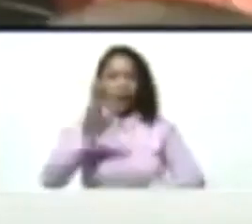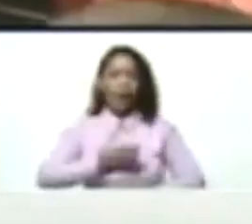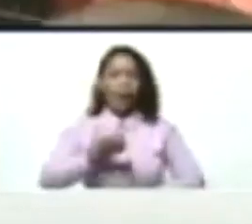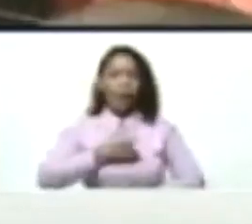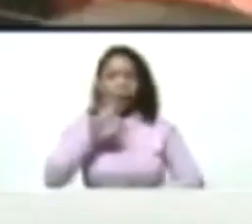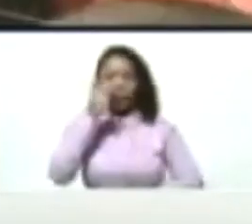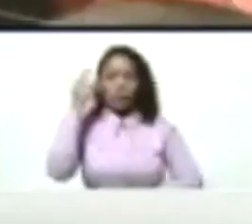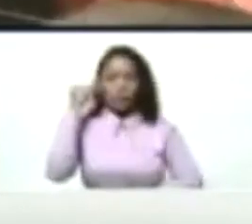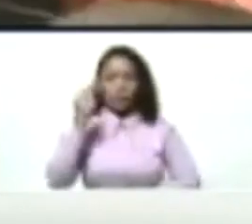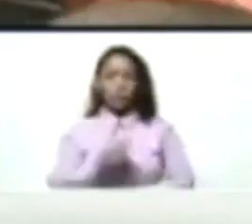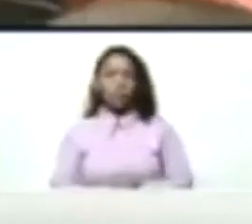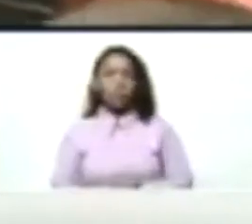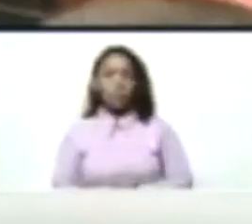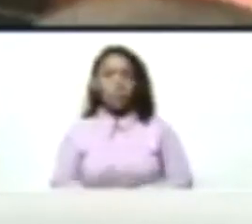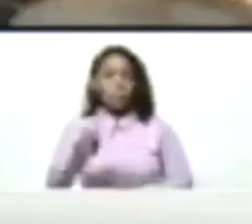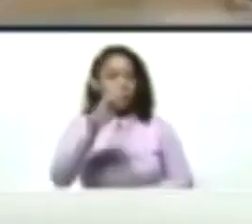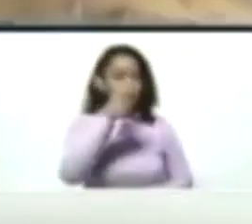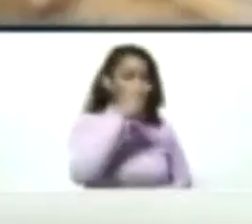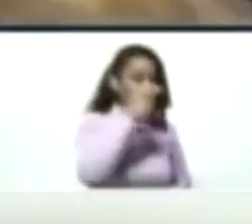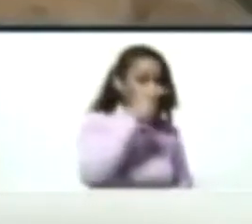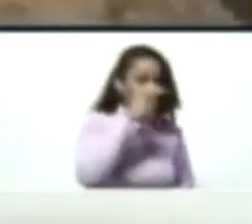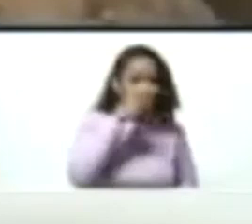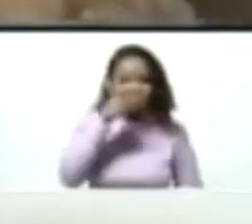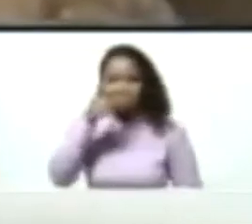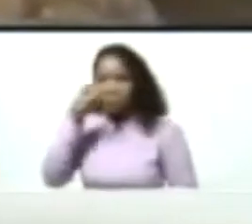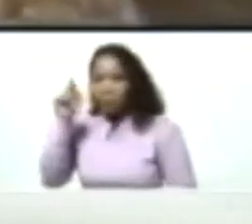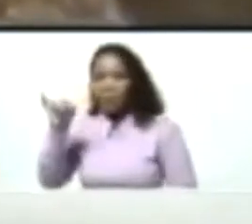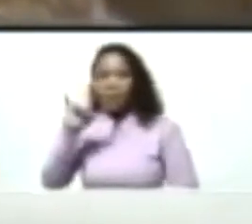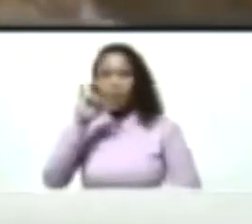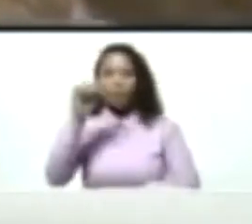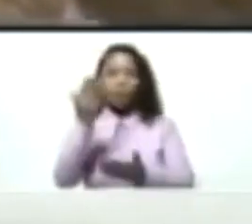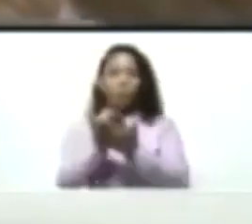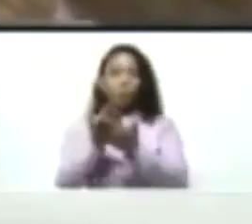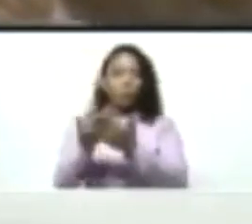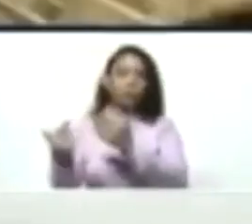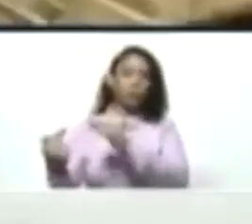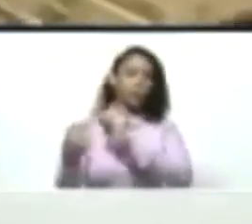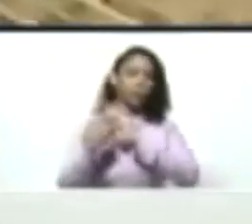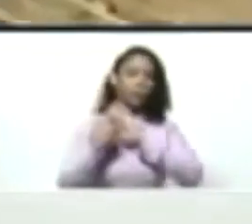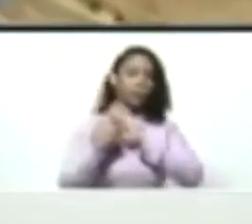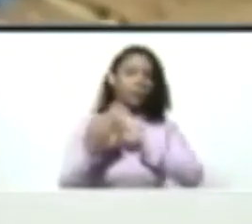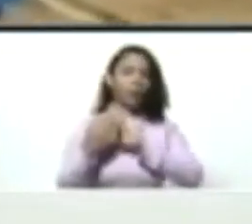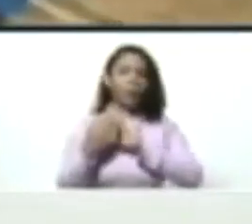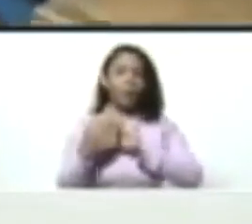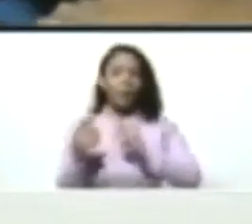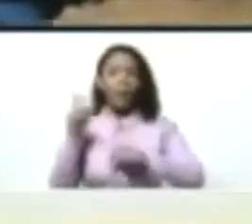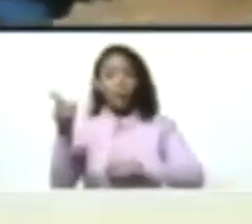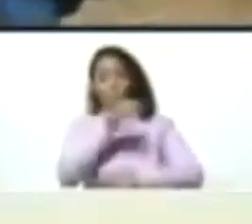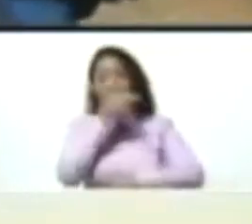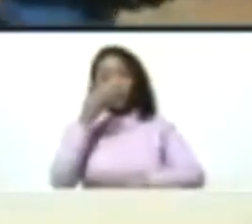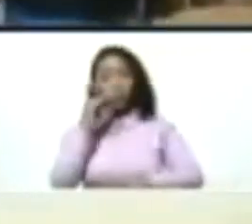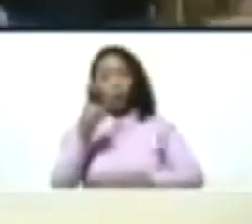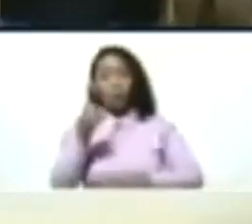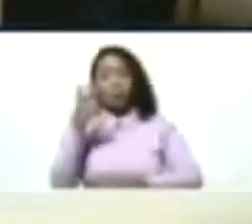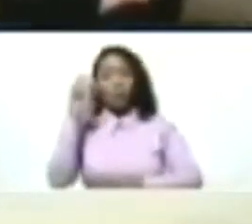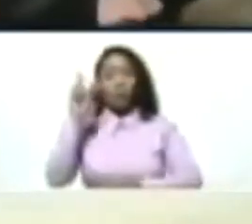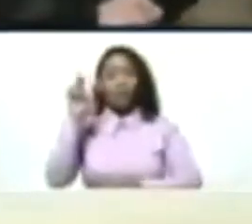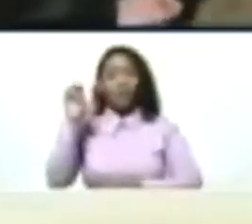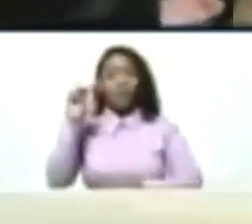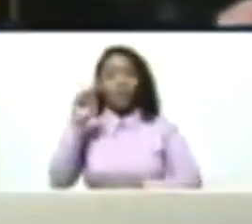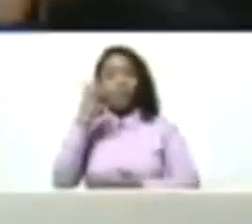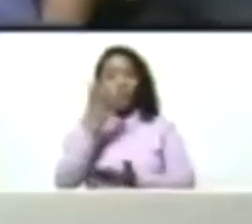y alcaldesas, supervisando todos los días ese reporte que nos llega, que es una extraordinaria aplicación